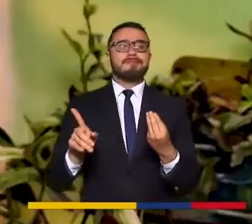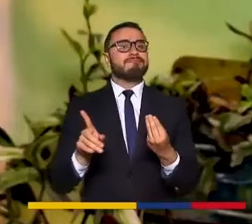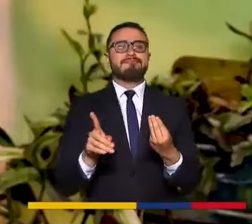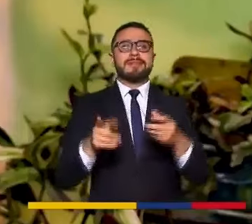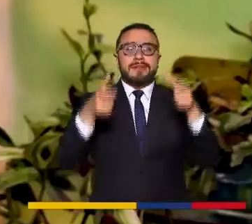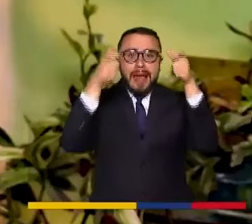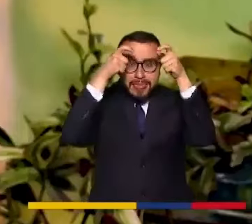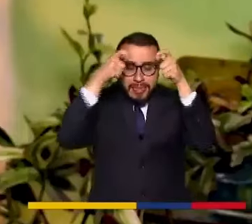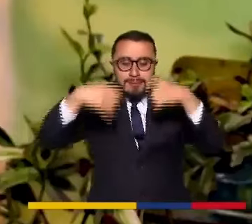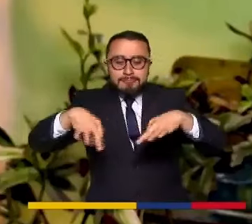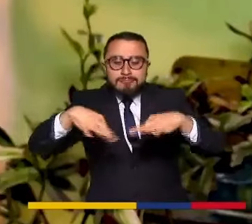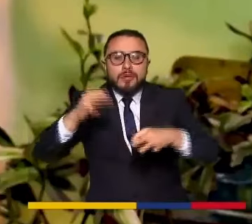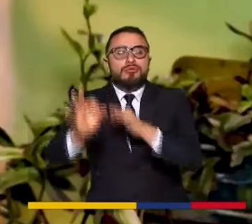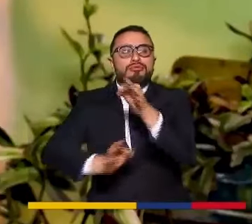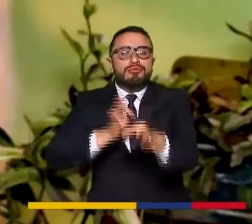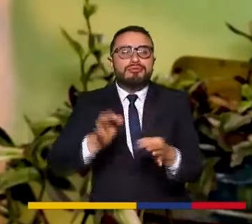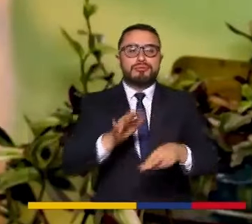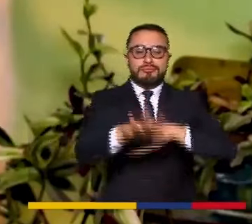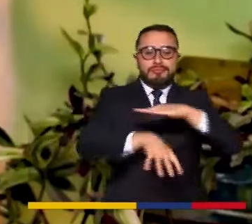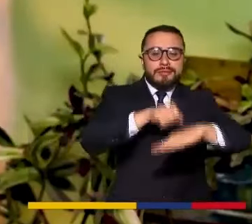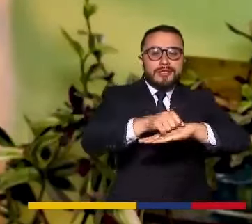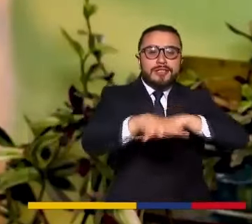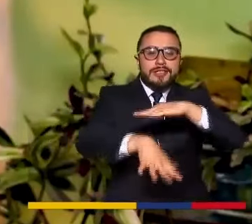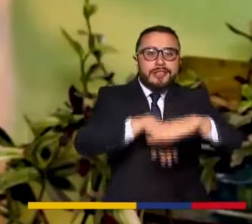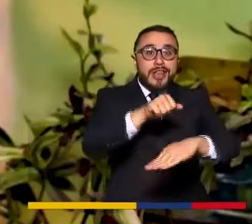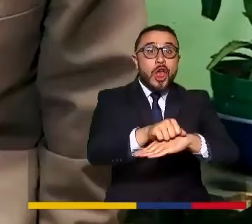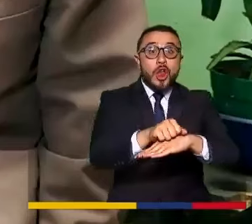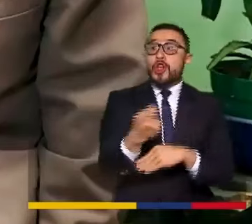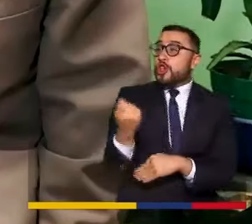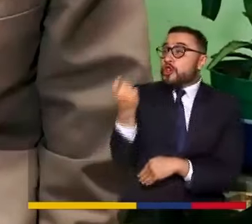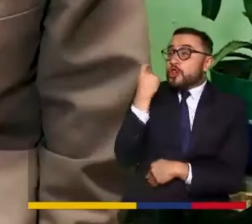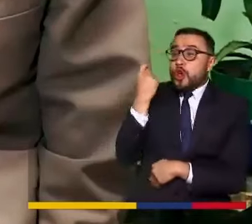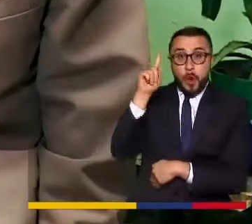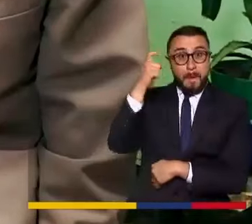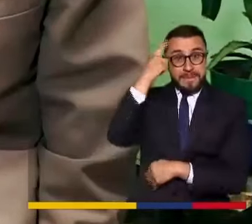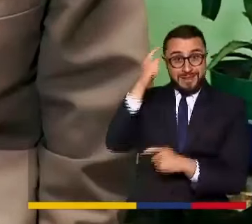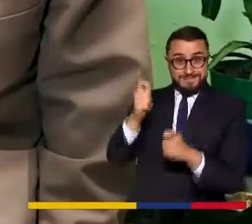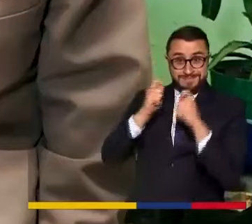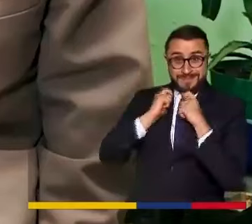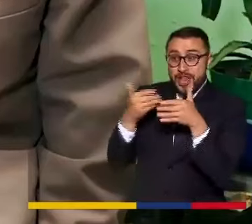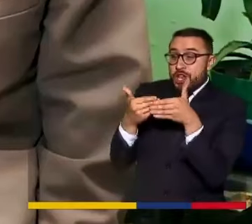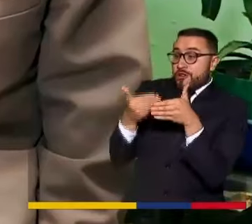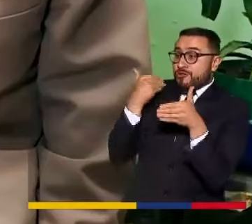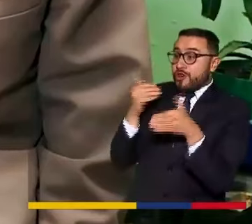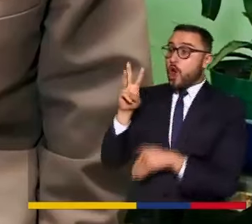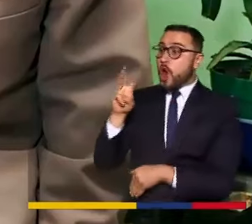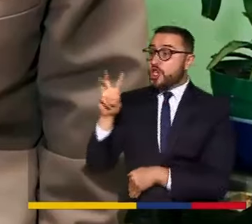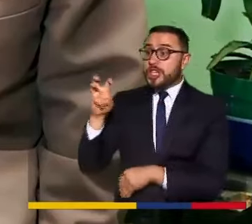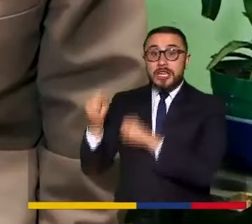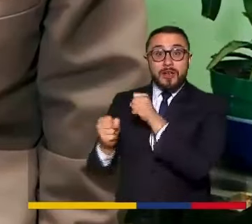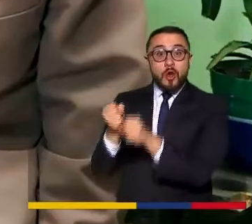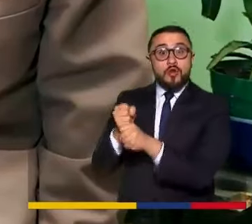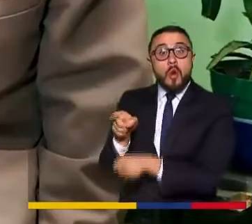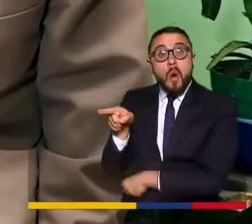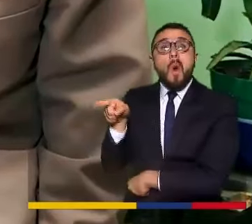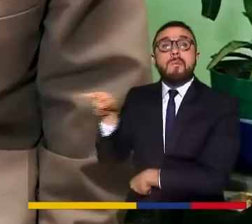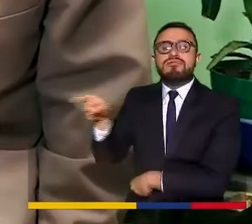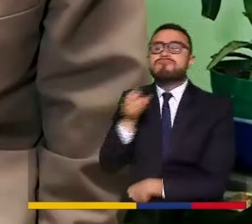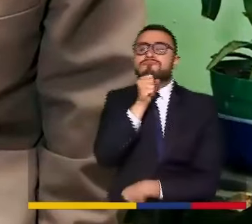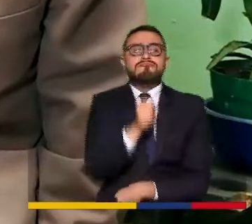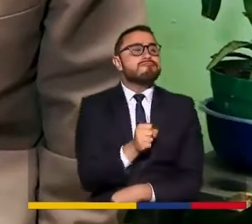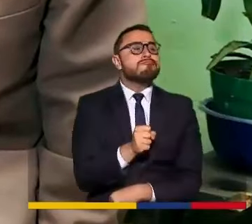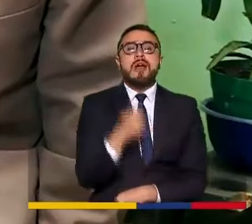hasta hace poco antes de nuestra llegada al gobierno a sus 88 años Todavía tenía que buscar